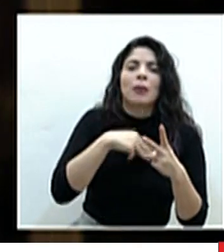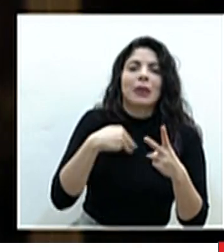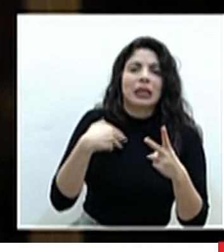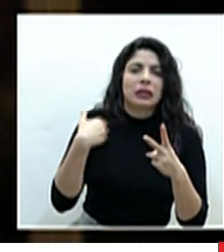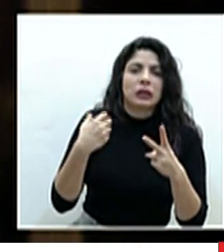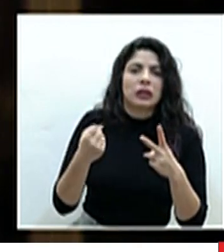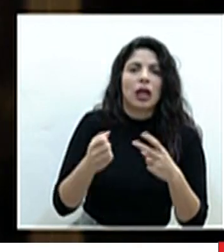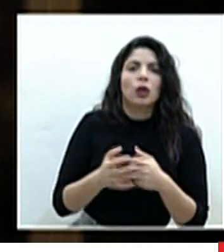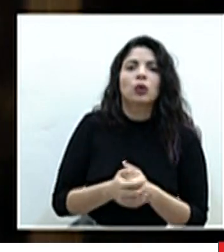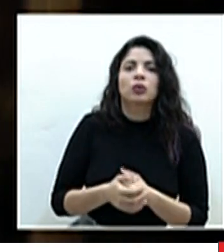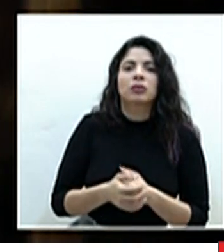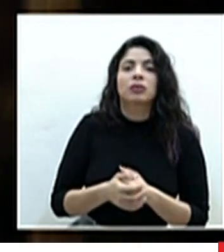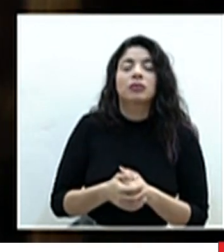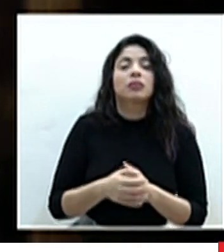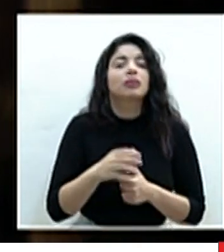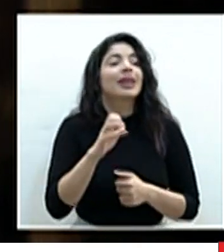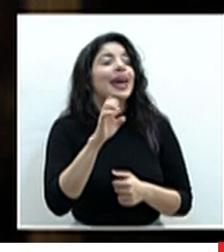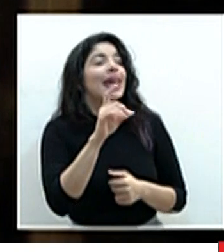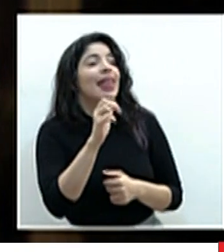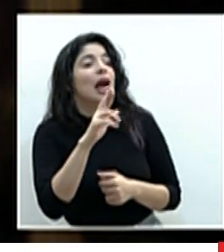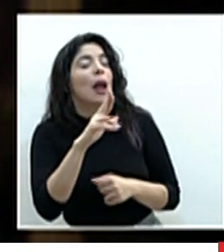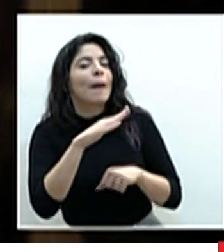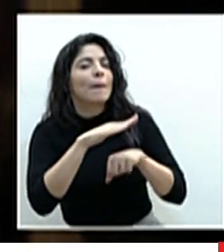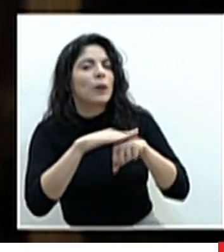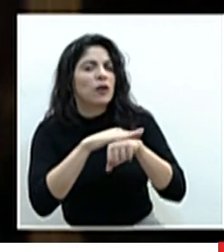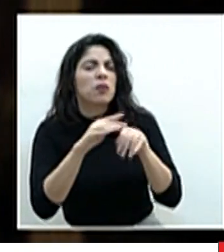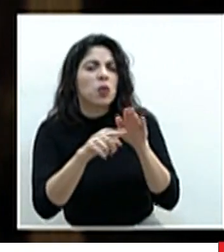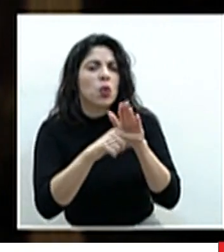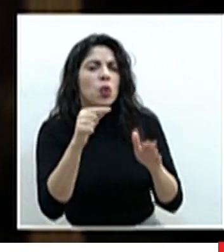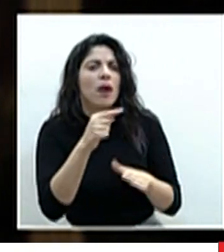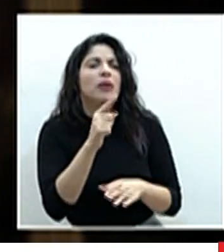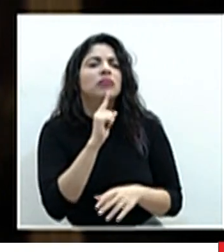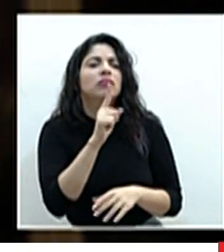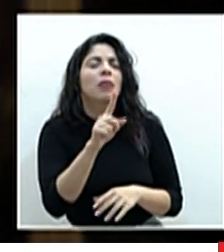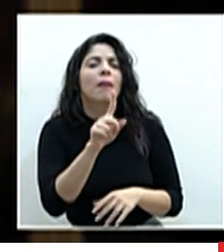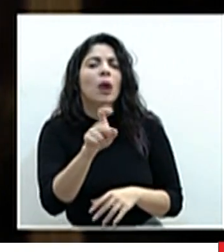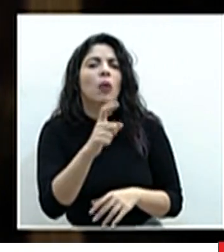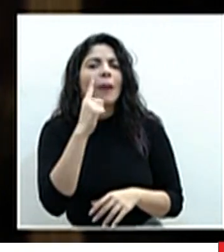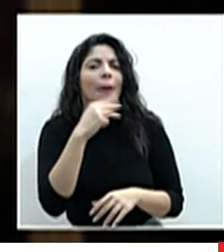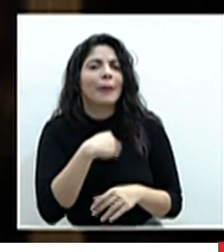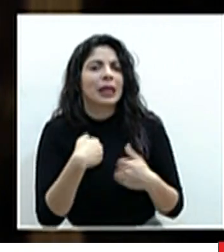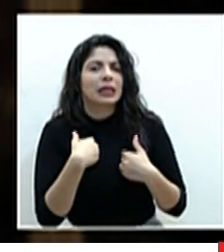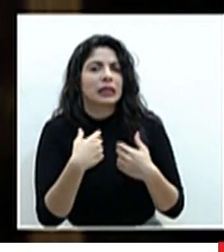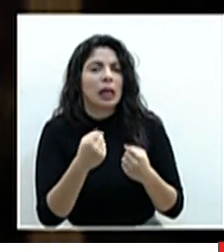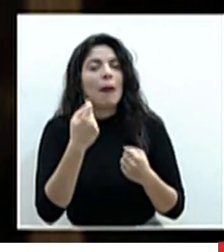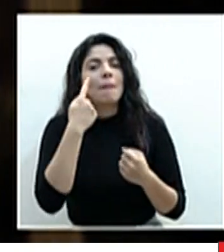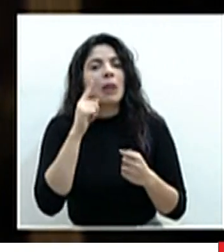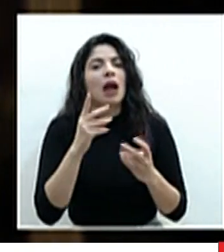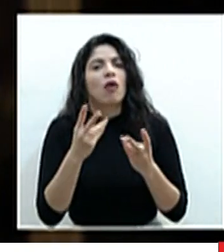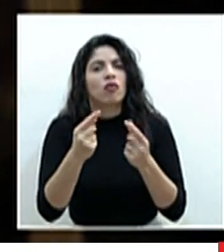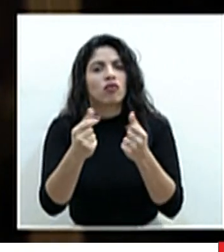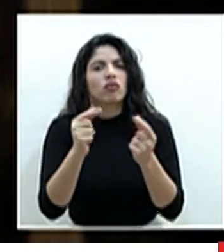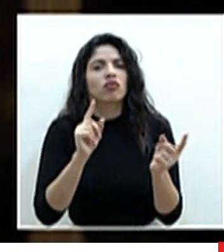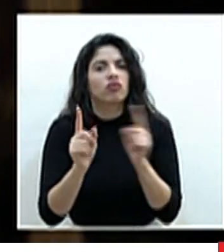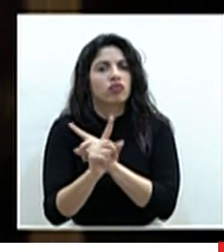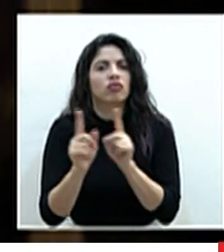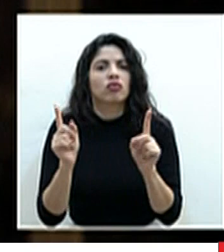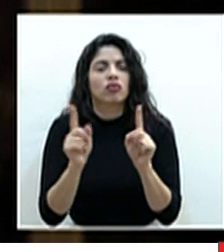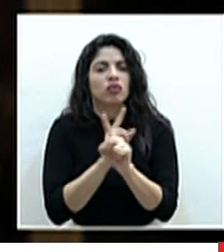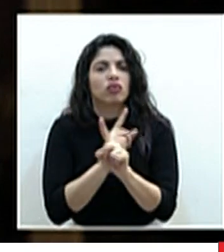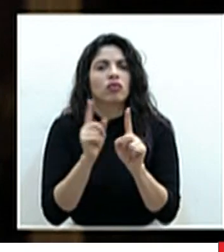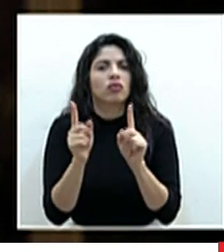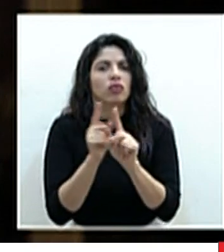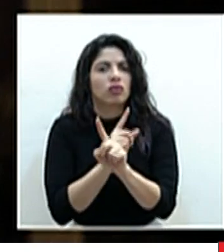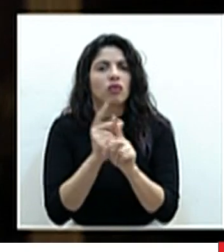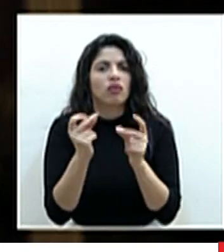Salud. Don Edgar, por favor, realizar de una vez la del ministro para que sea más ágil la...